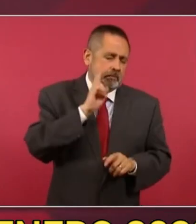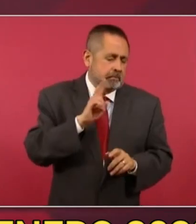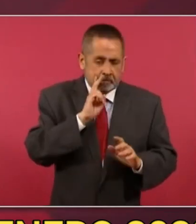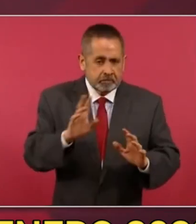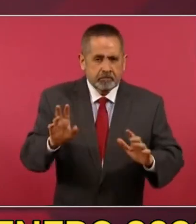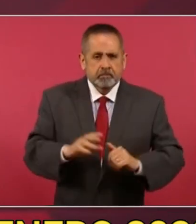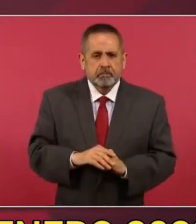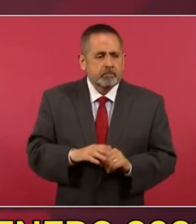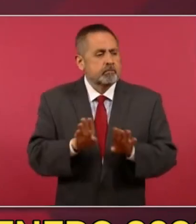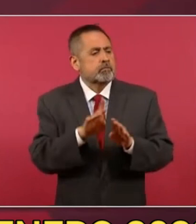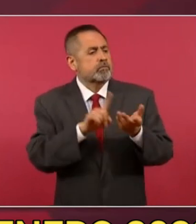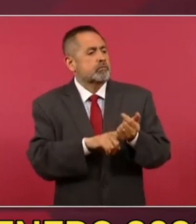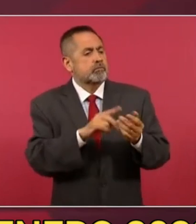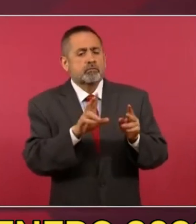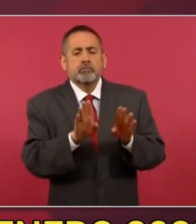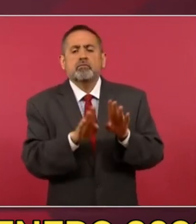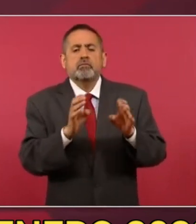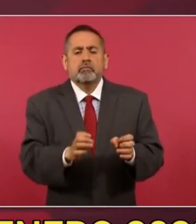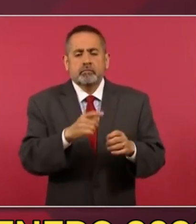de la situación